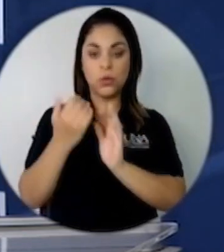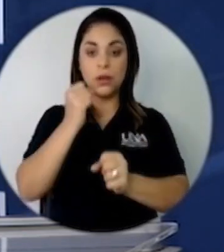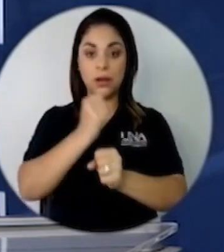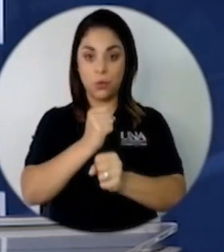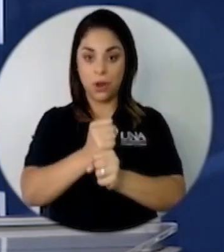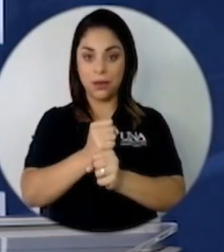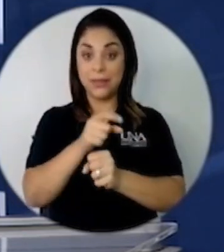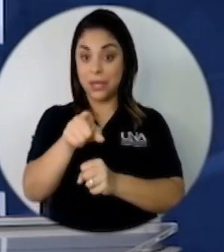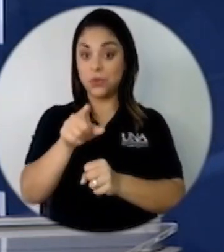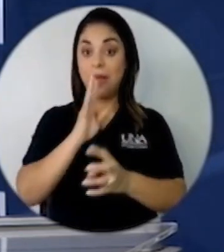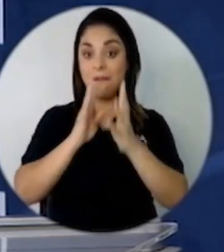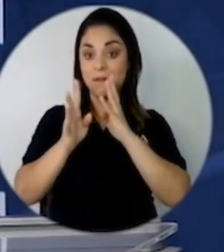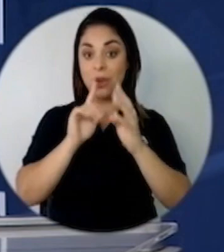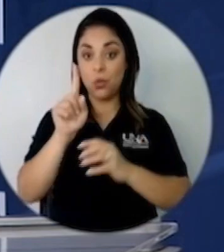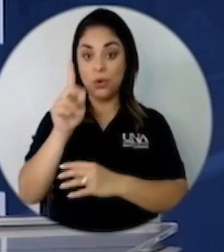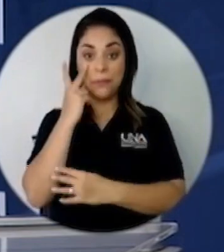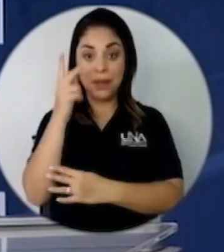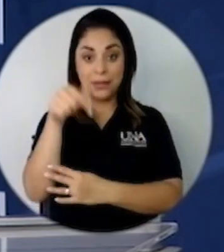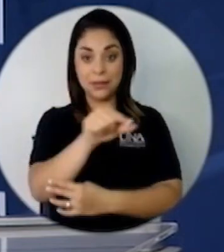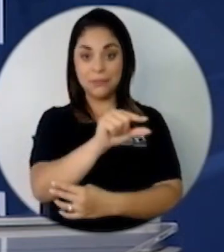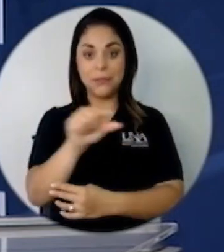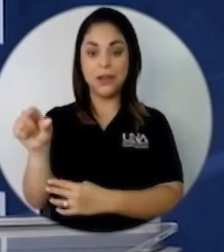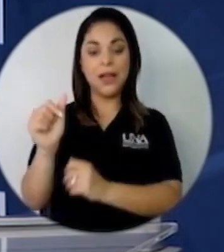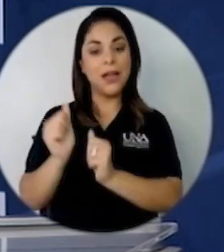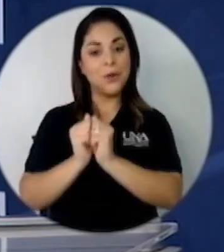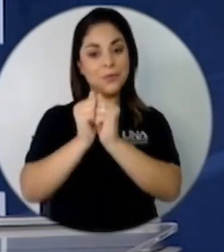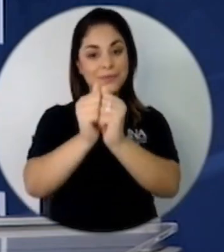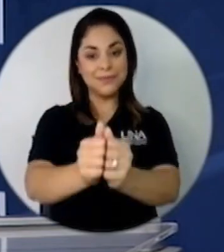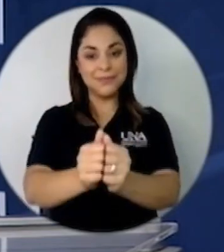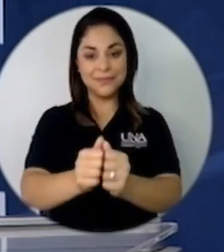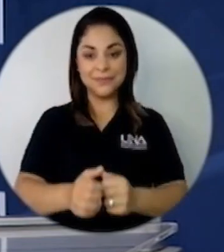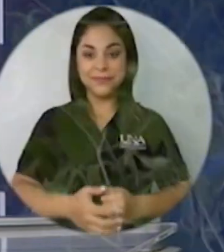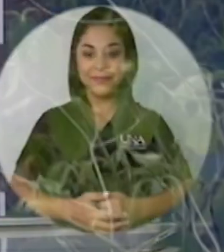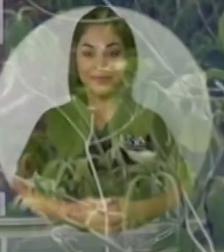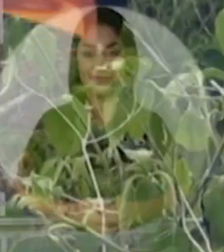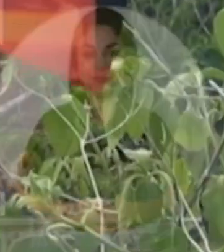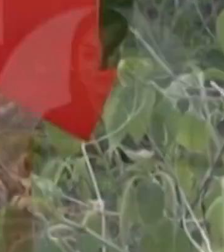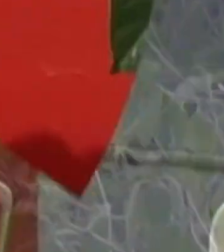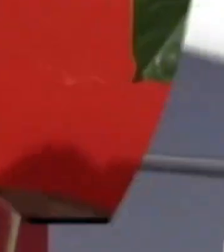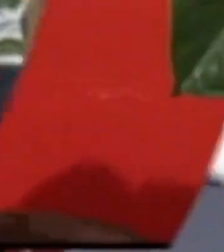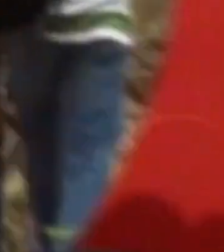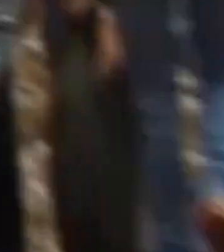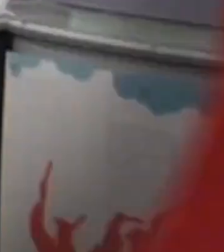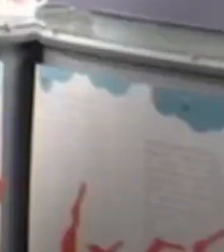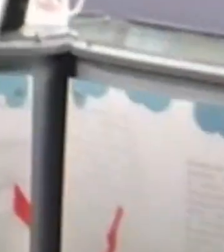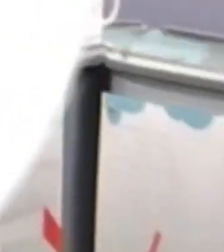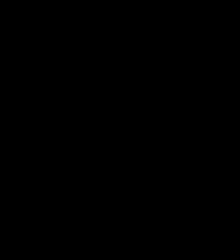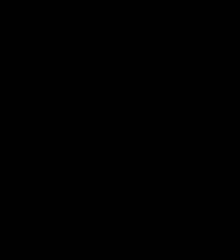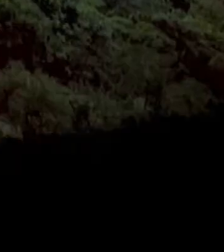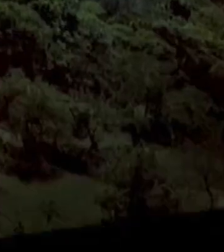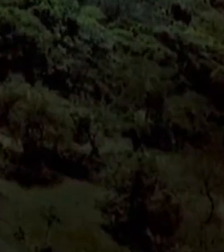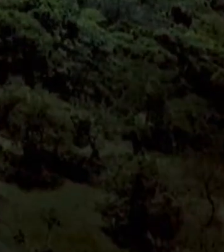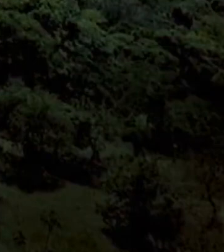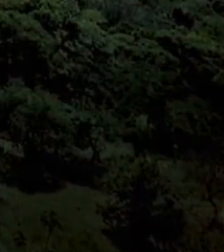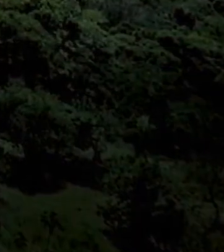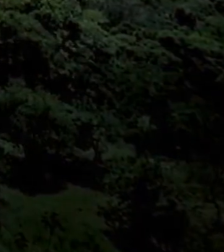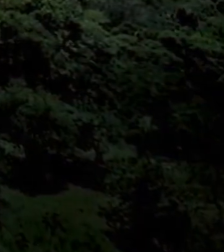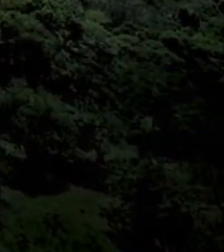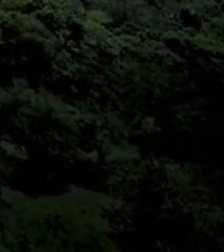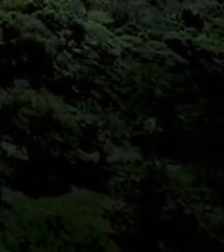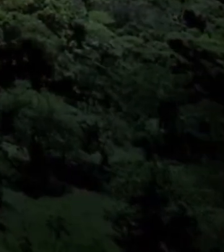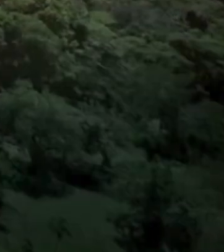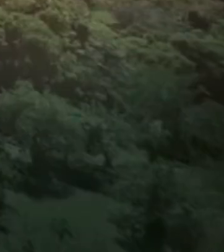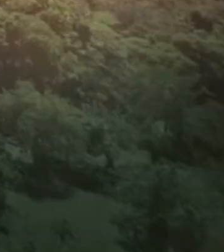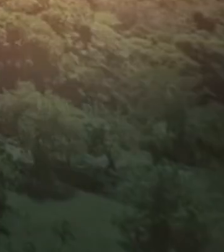o acoso en el trabajo. De eso vamos a hablar en Una Mirada esta semana. Acompáñenos. En 13